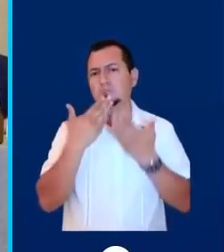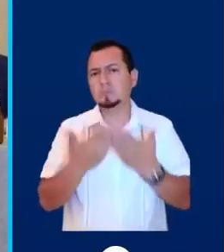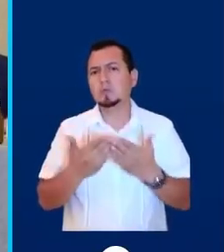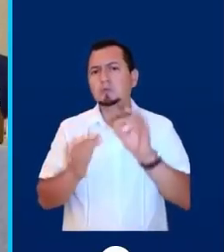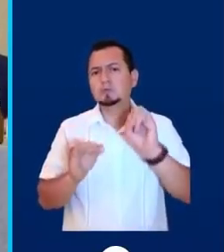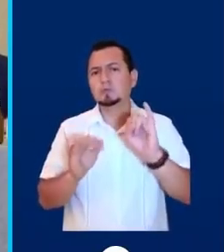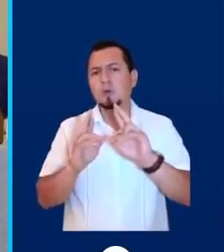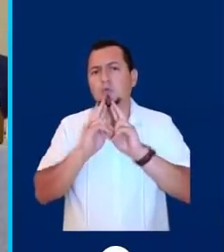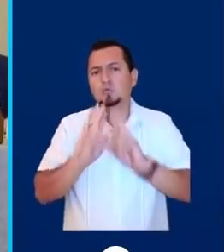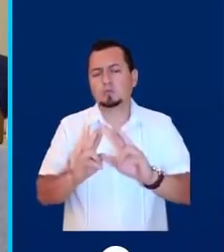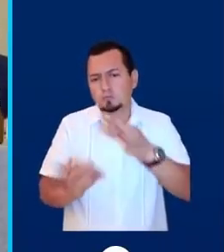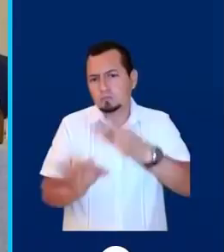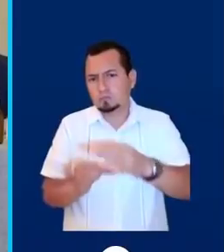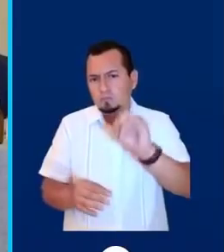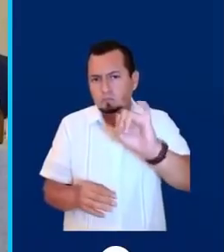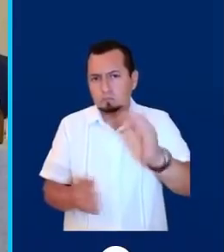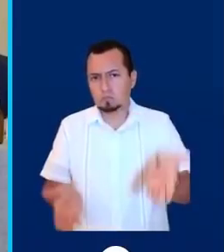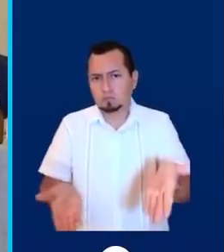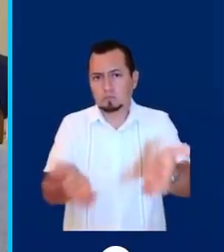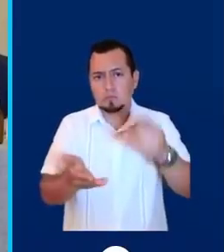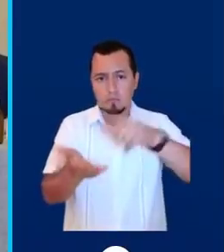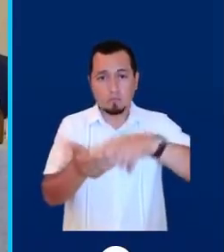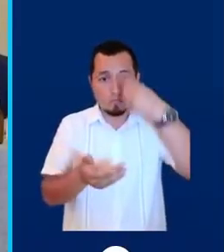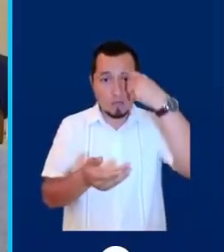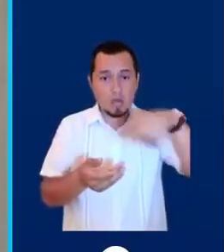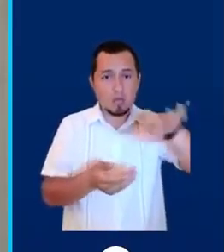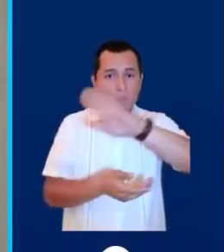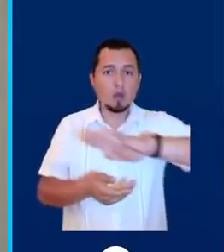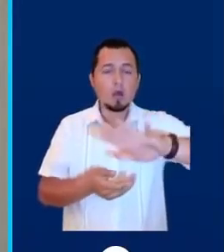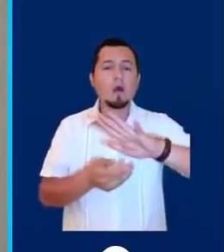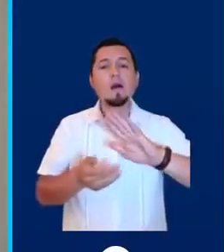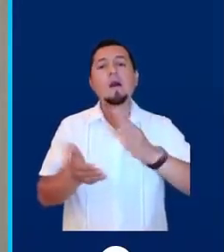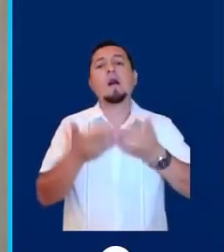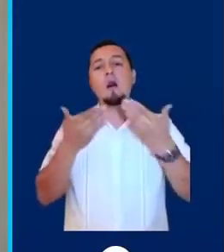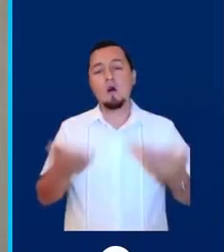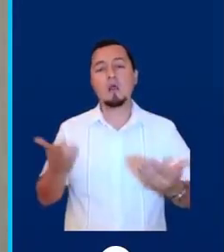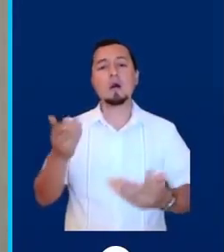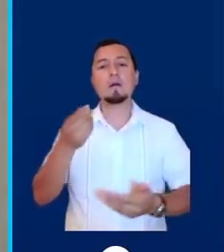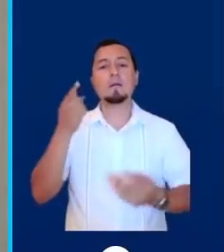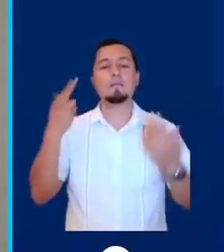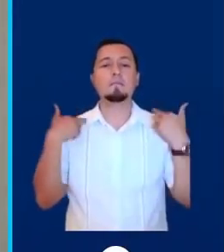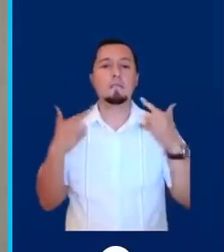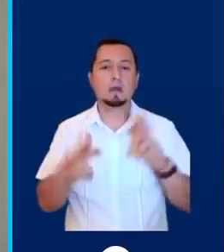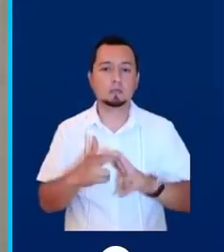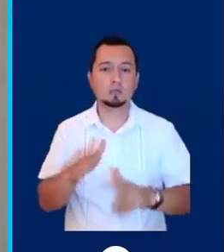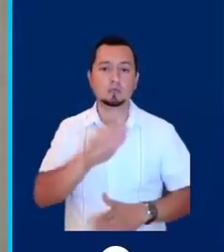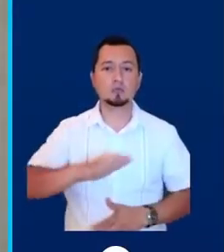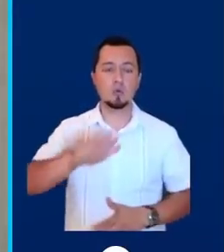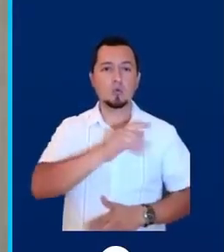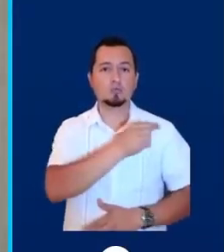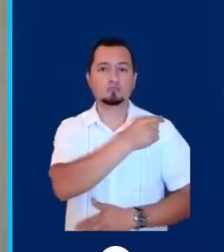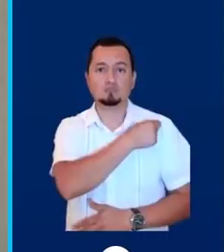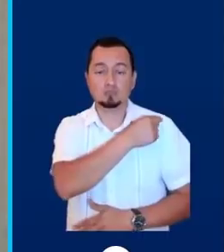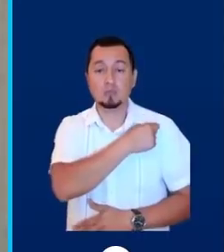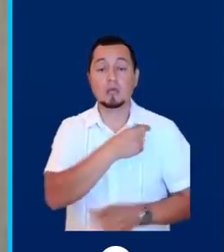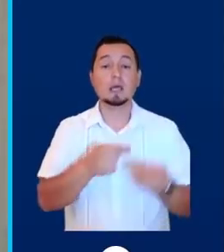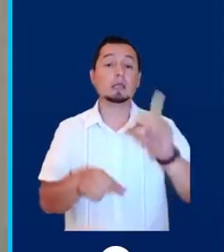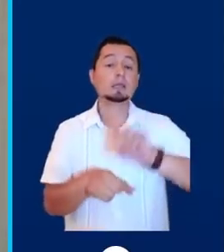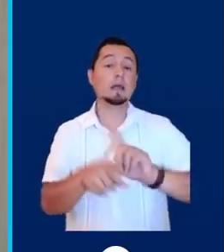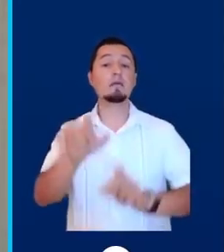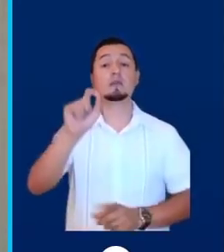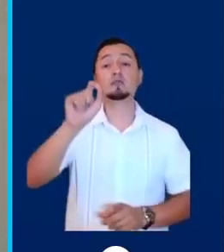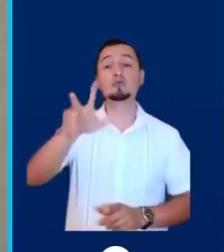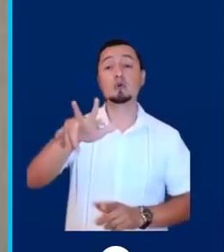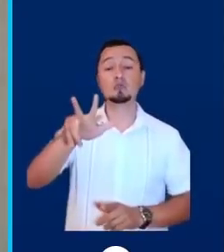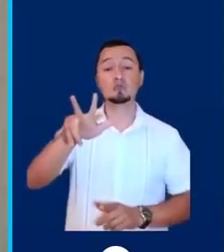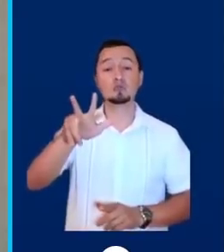buenos resultados, y estamos en condiciones de decirle a las maestras y los maestros que está confirmado que el día 28,